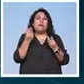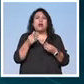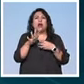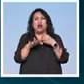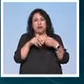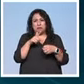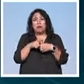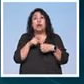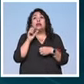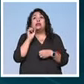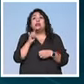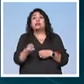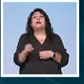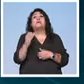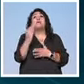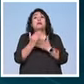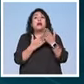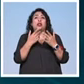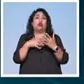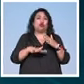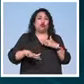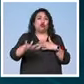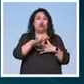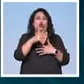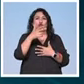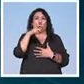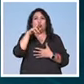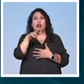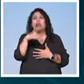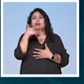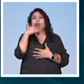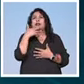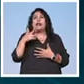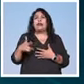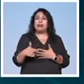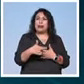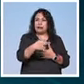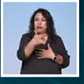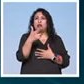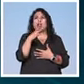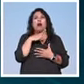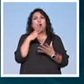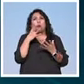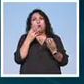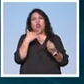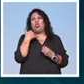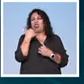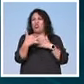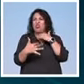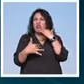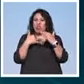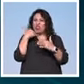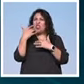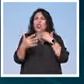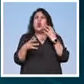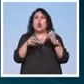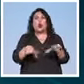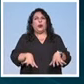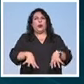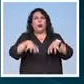insectos la degradación de los suelos y la contaminación de los ríos que se han llenado de fango o han sido